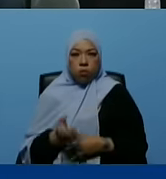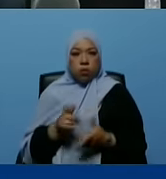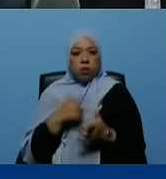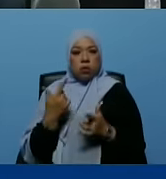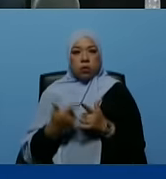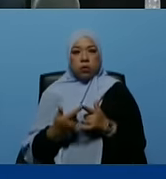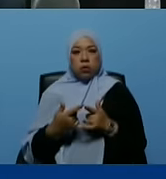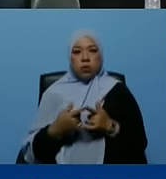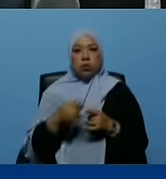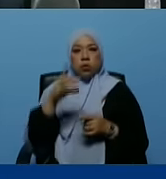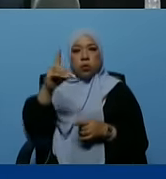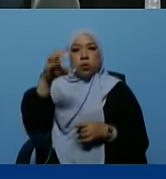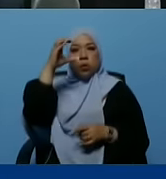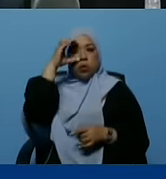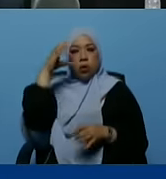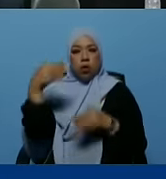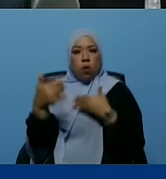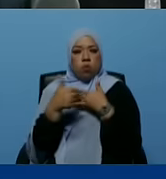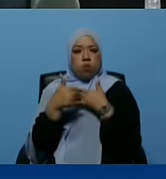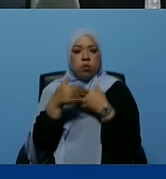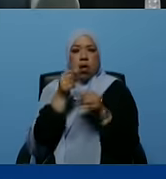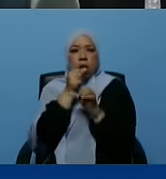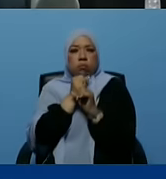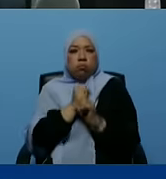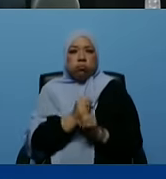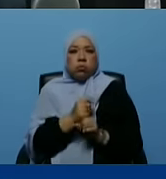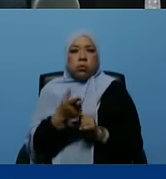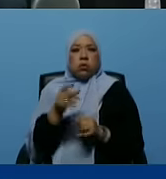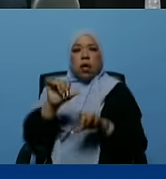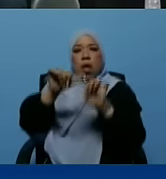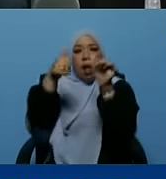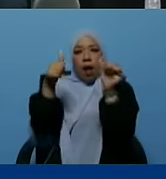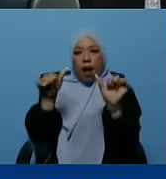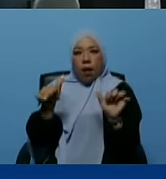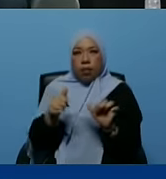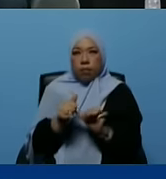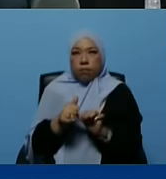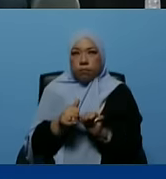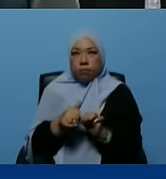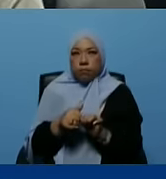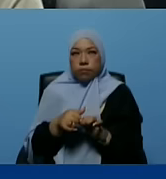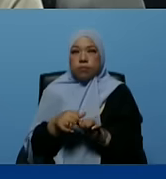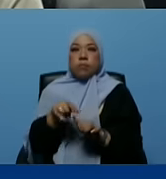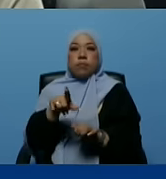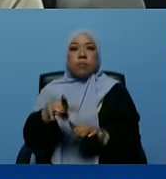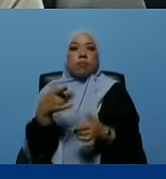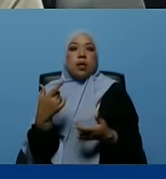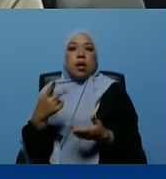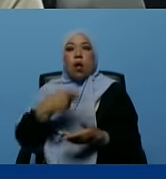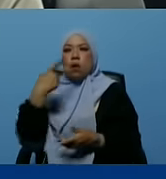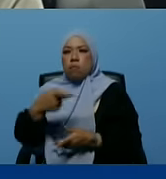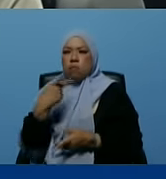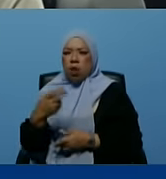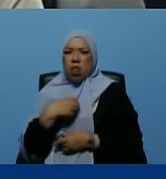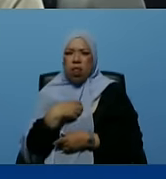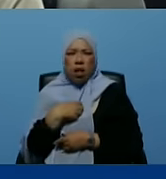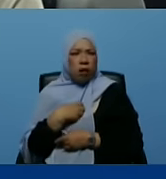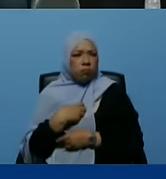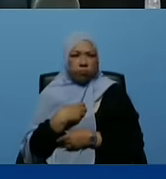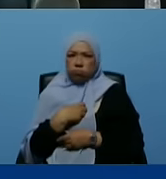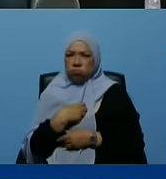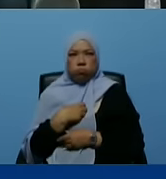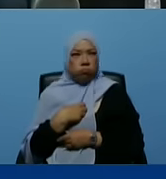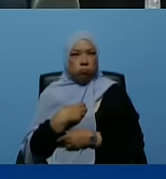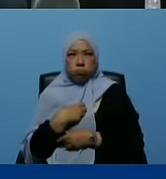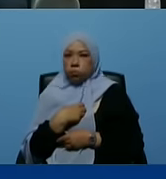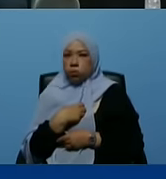Entonces a Delcy la ponen contra la pared, porque ella es artista, cantante, ella no es política.